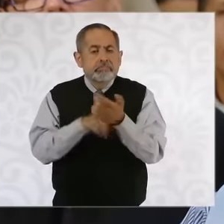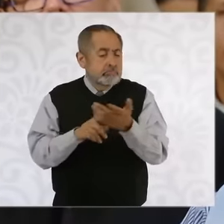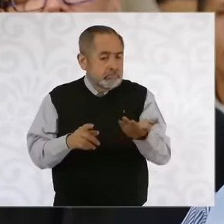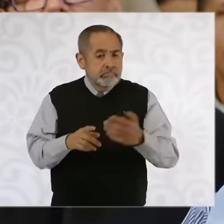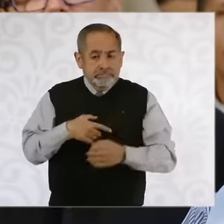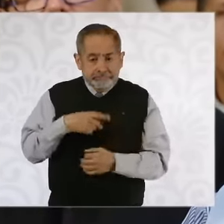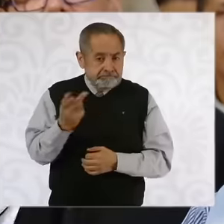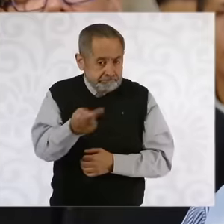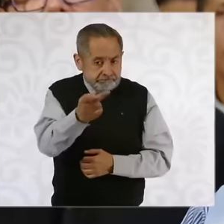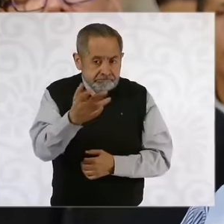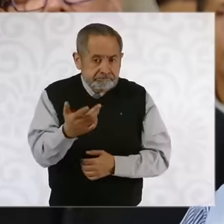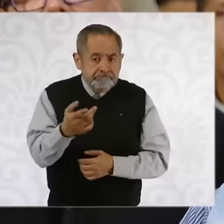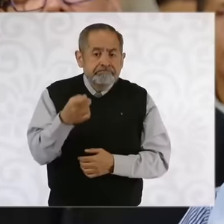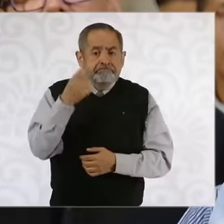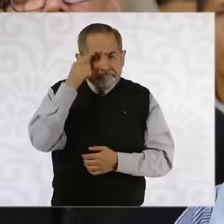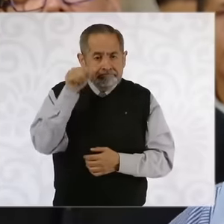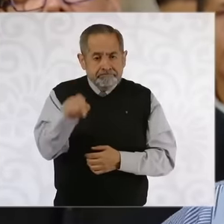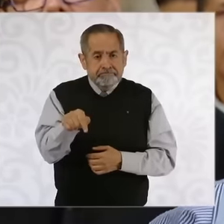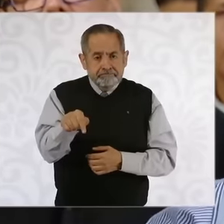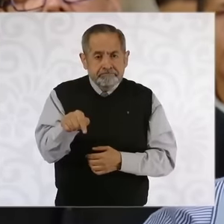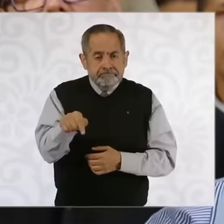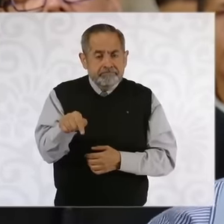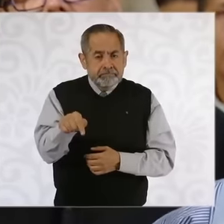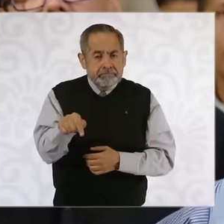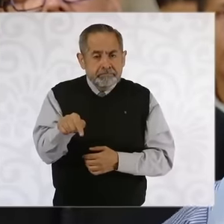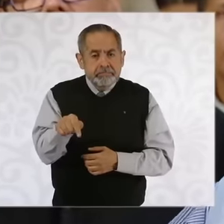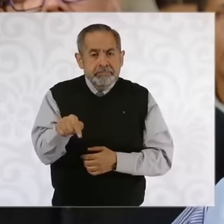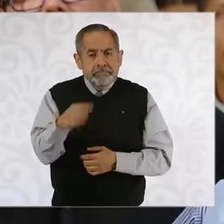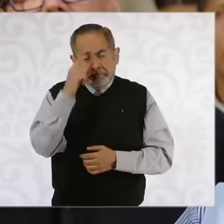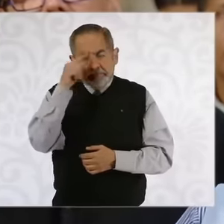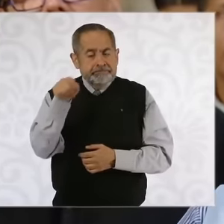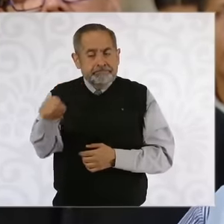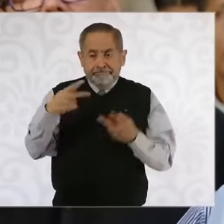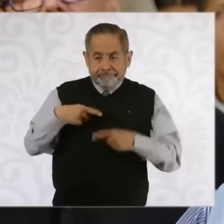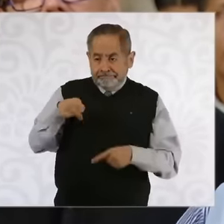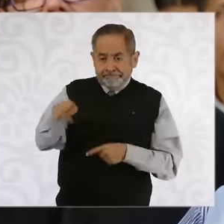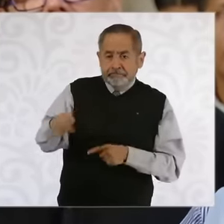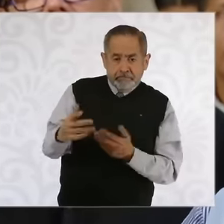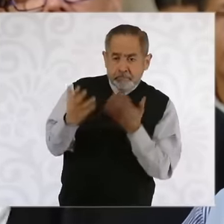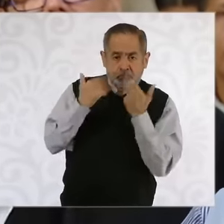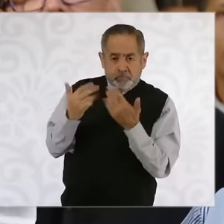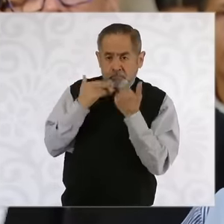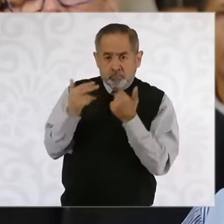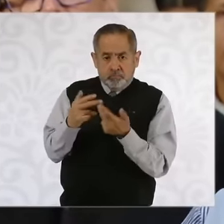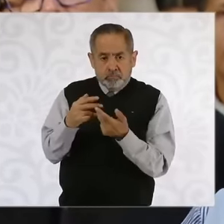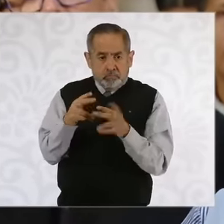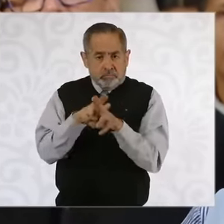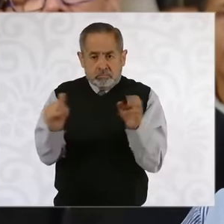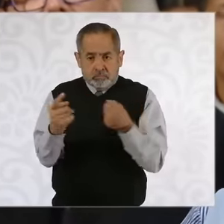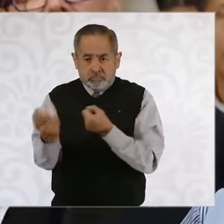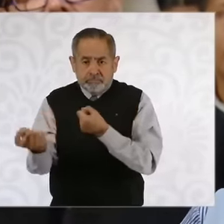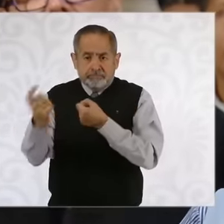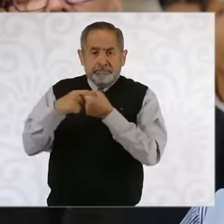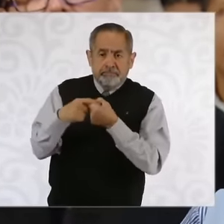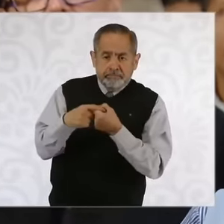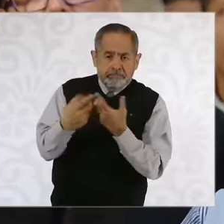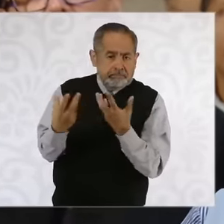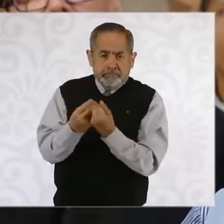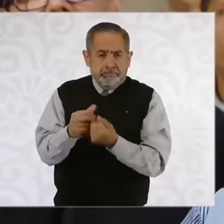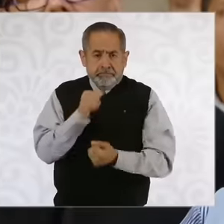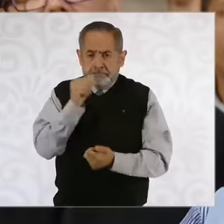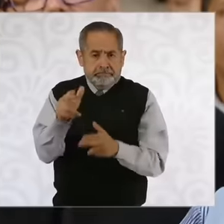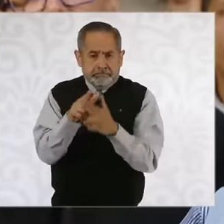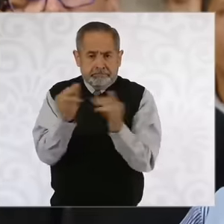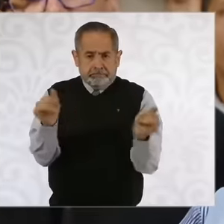pues preguntarle, en este caso, esta persona no cuenta pues con ningún, es adscrito a ningún